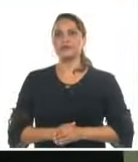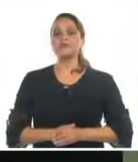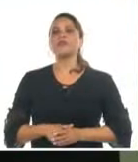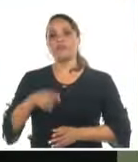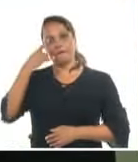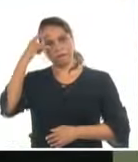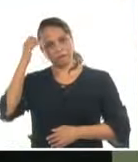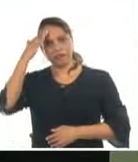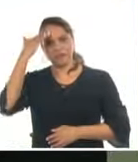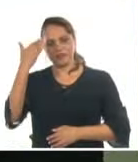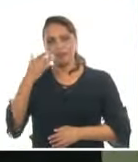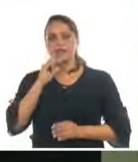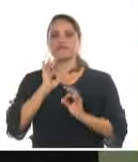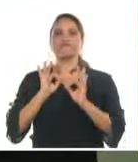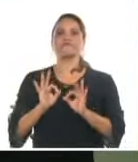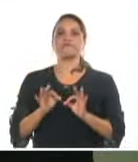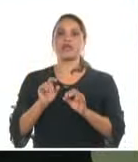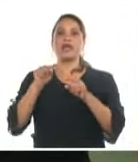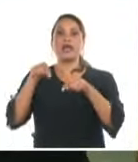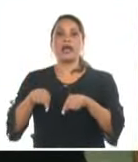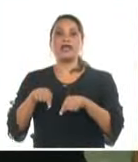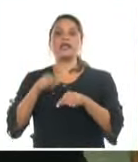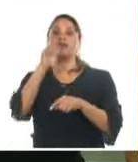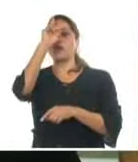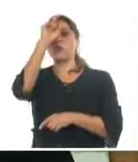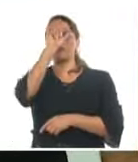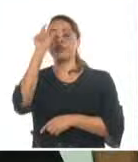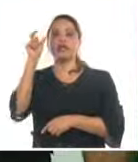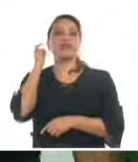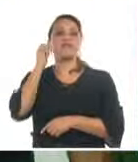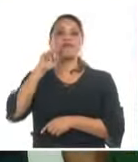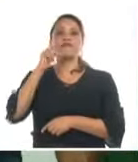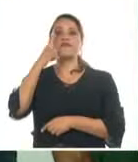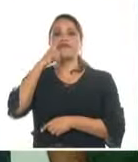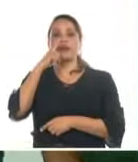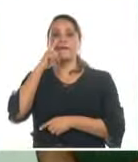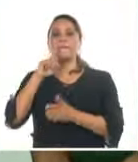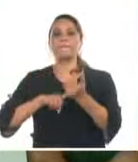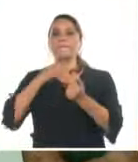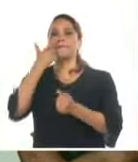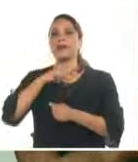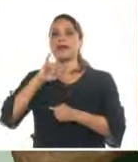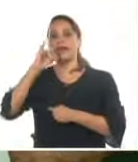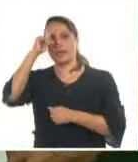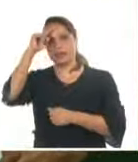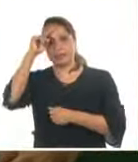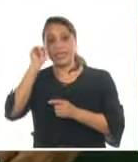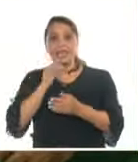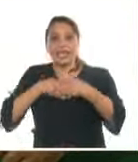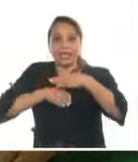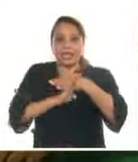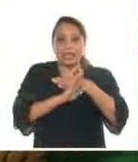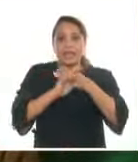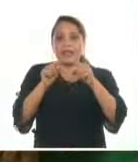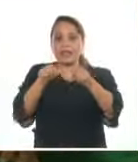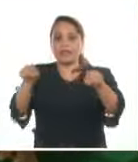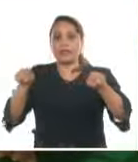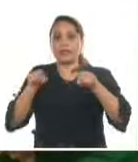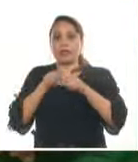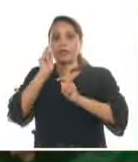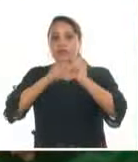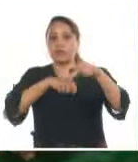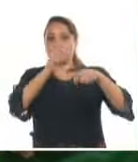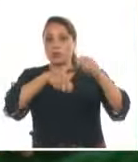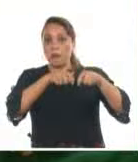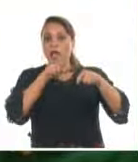Sí, gracias. Efectivamente, me encuentro aquí en el Fran País y como pueden ver, justo en la entrada del Salón de Operaciones, donde en estos momentos